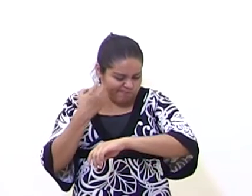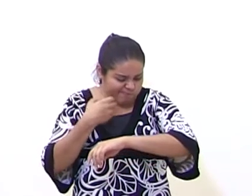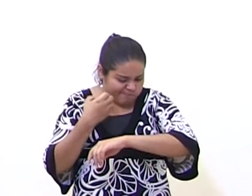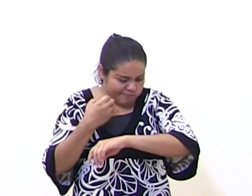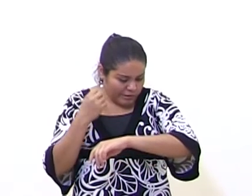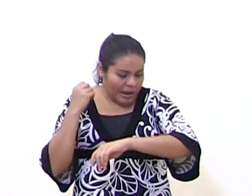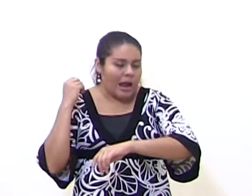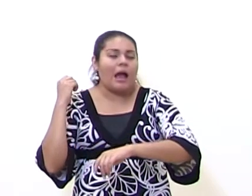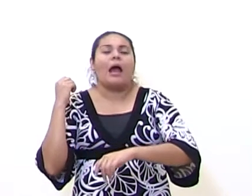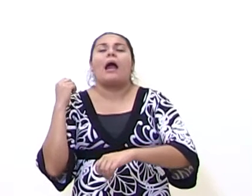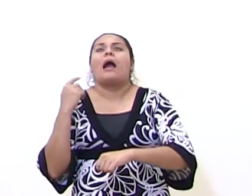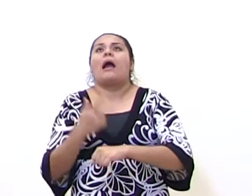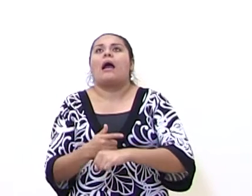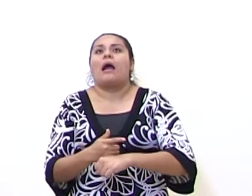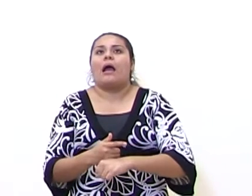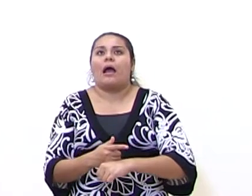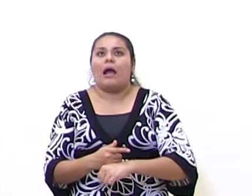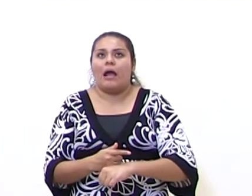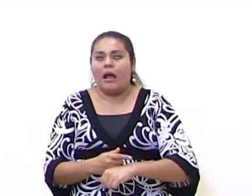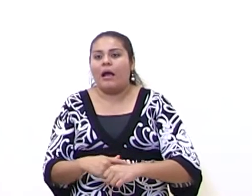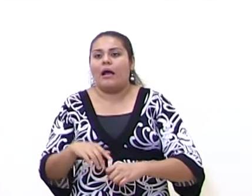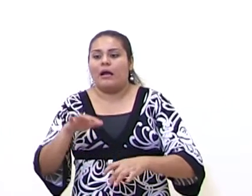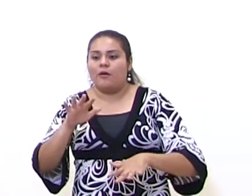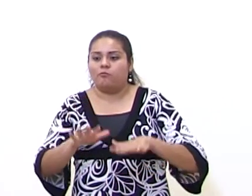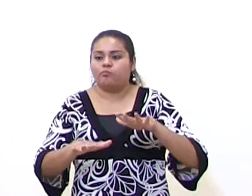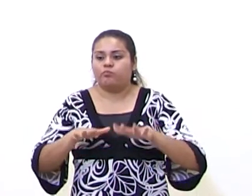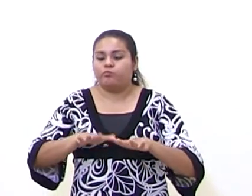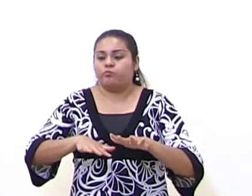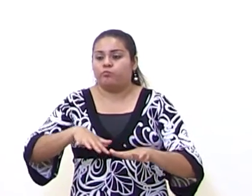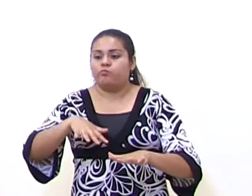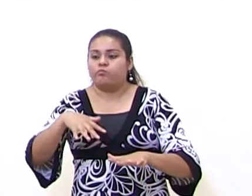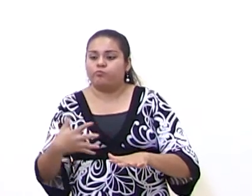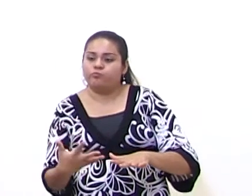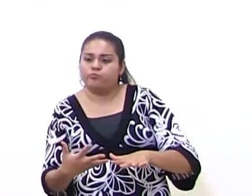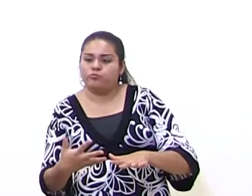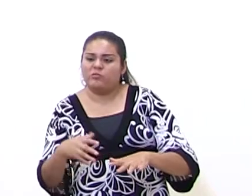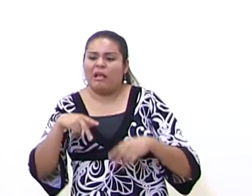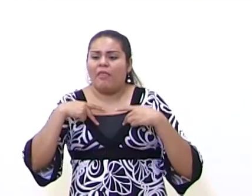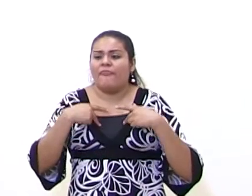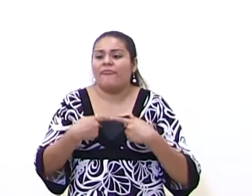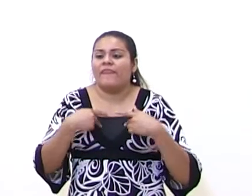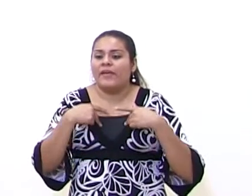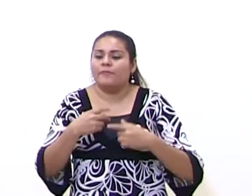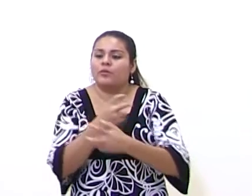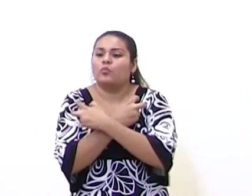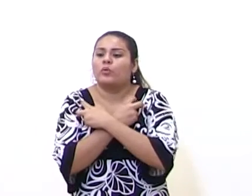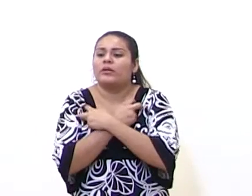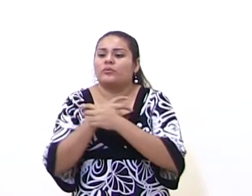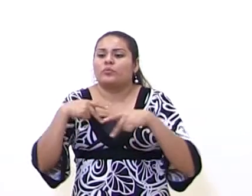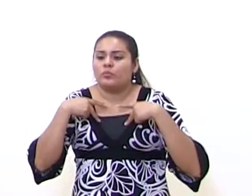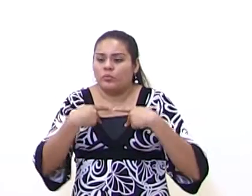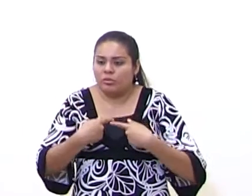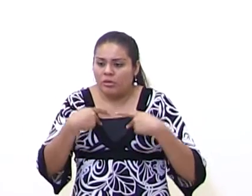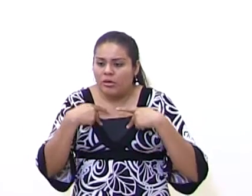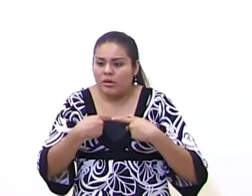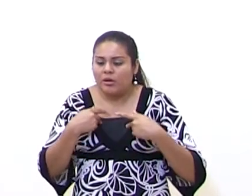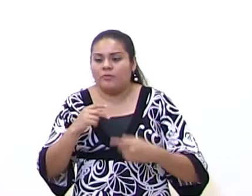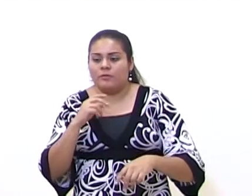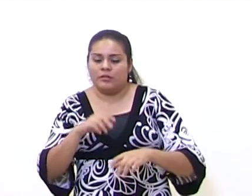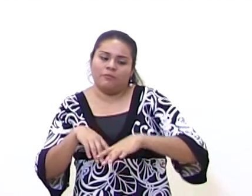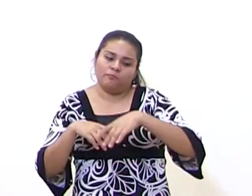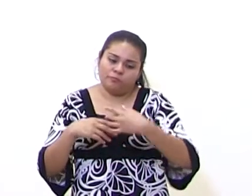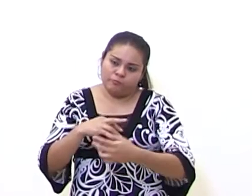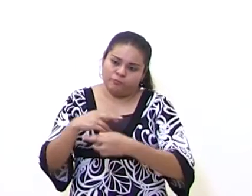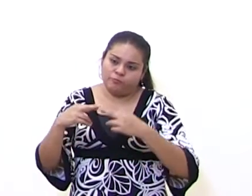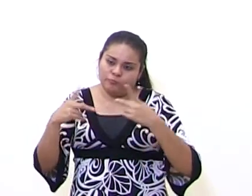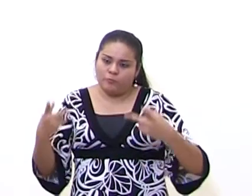Entonces, eso es muy importante que tú lo tengas en cuenta. Piensa en términos de causa, efecto. ¿Cuál es la causa que provocó ello? Y